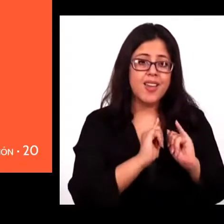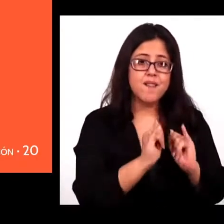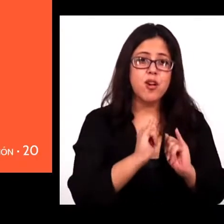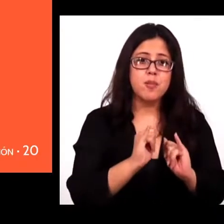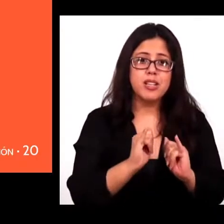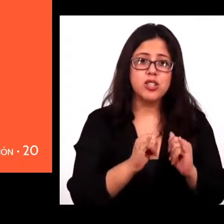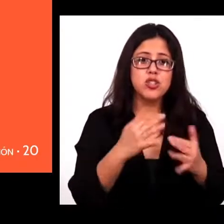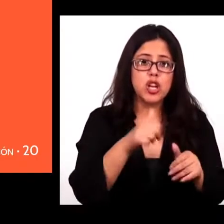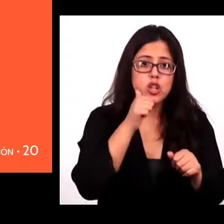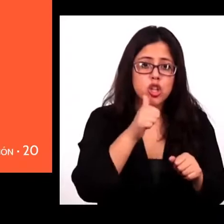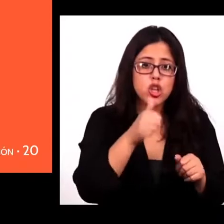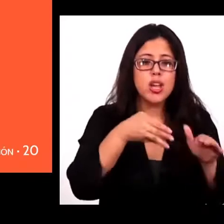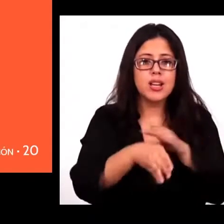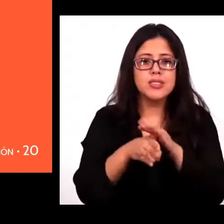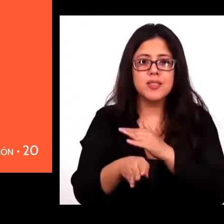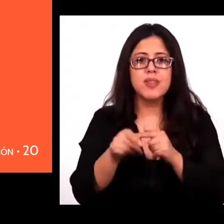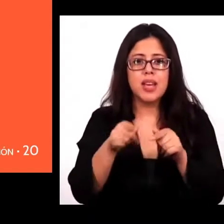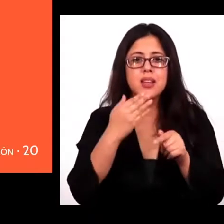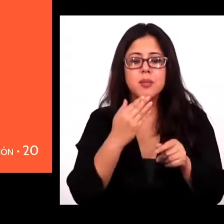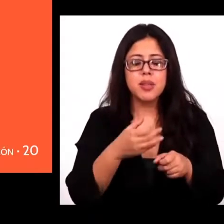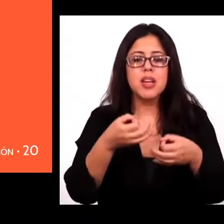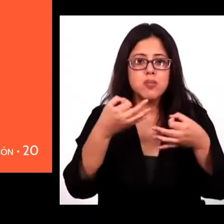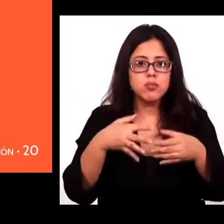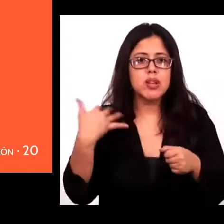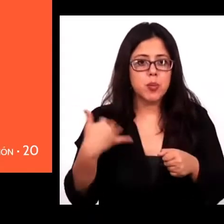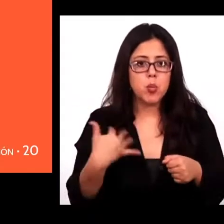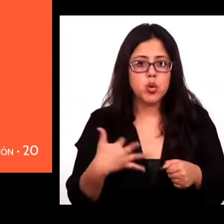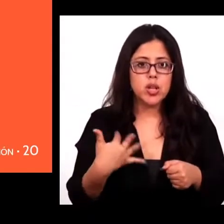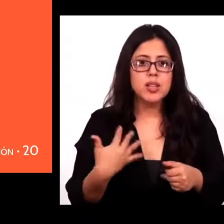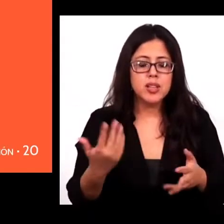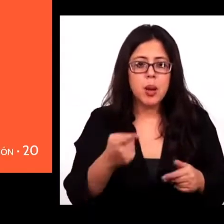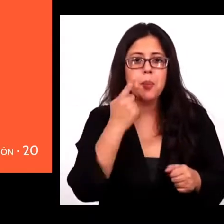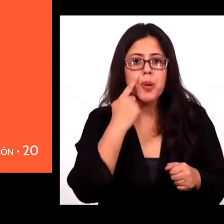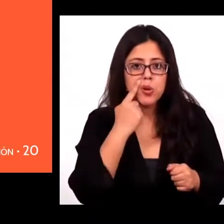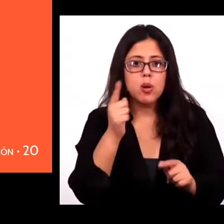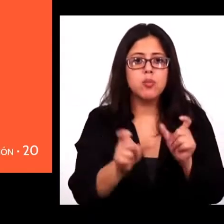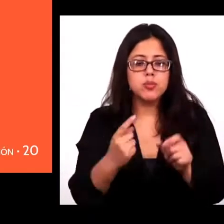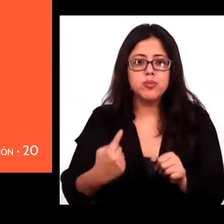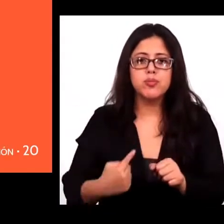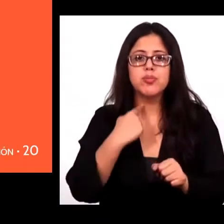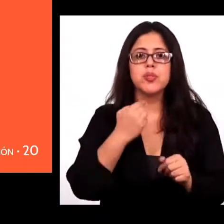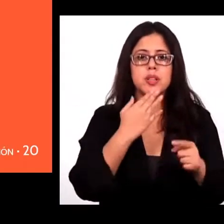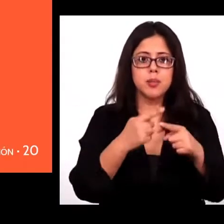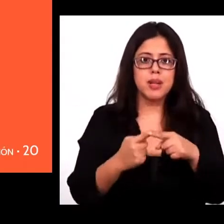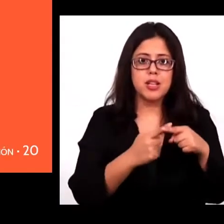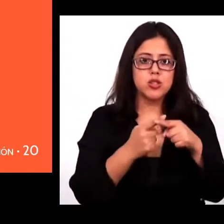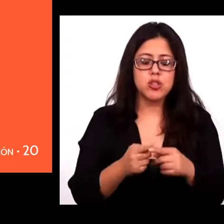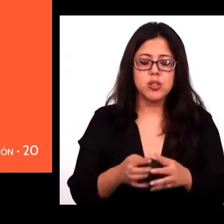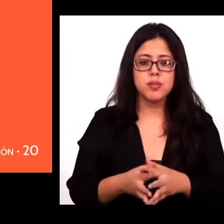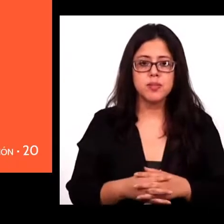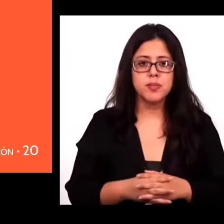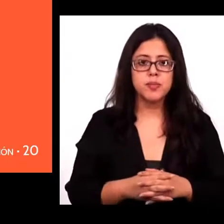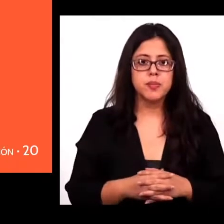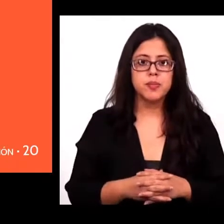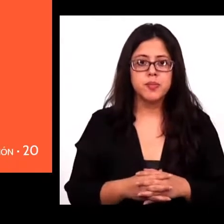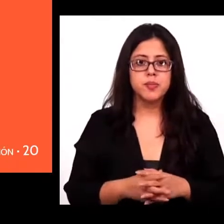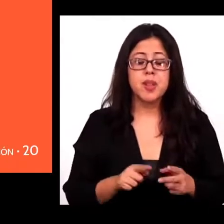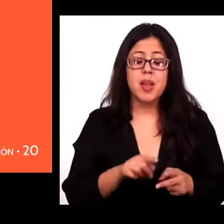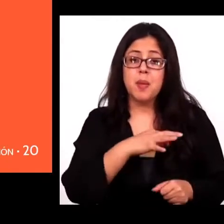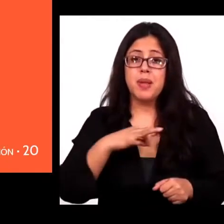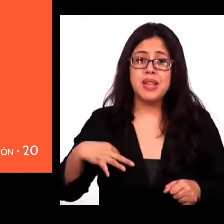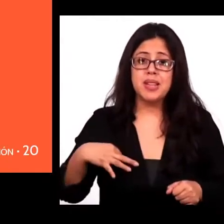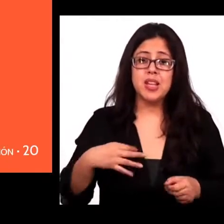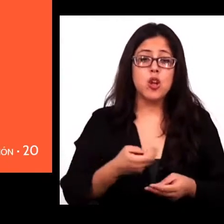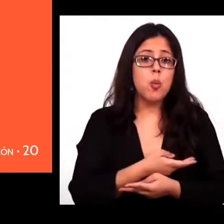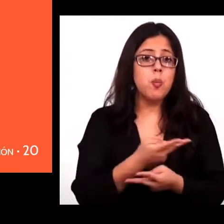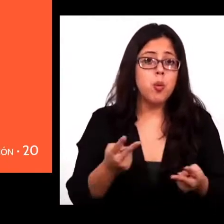periódica, accesible y que efectivamente sea relevante para el conocimiento de las víctimas y de la sociedad en su conjunto. Que el Ministerio Público